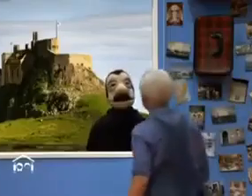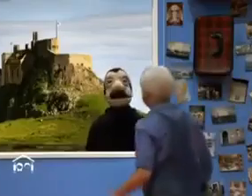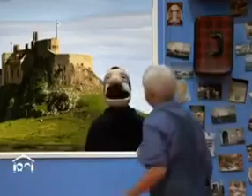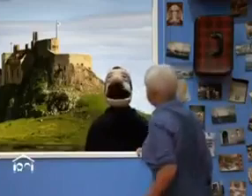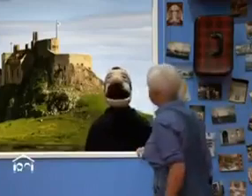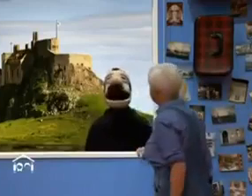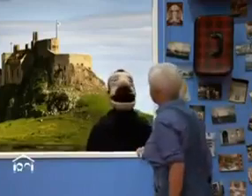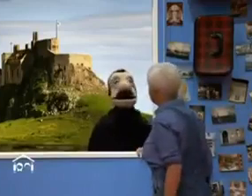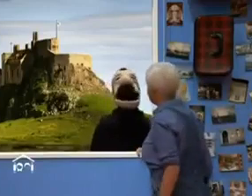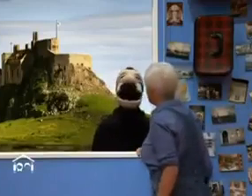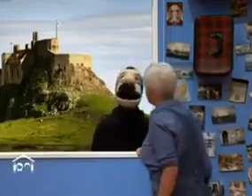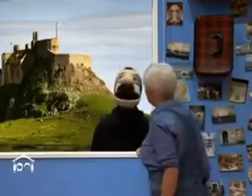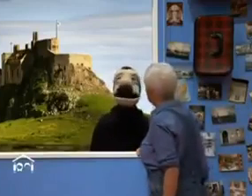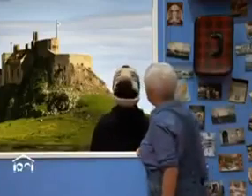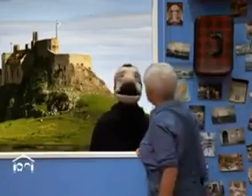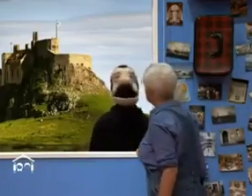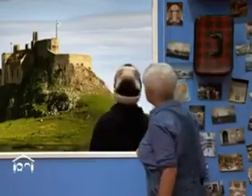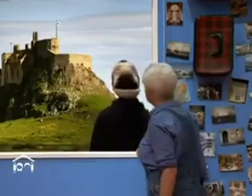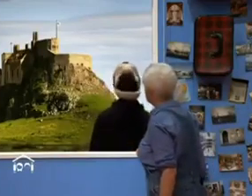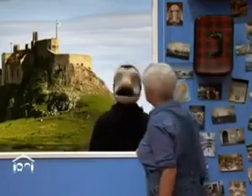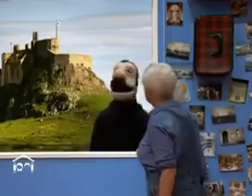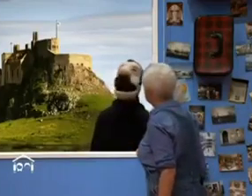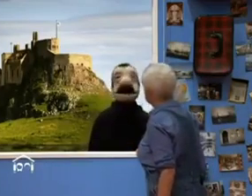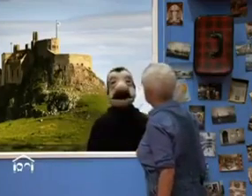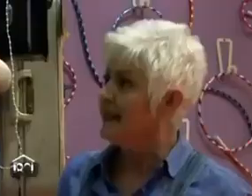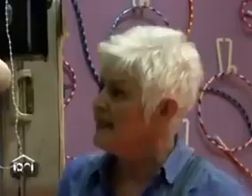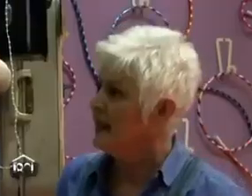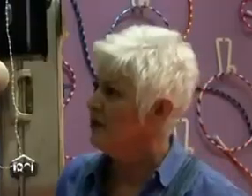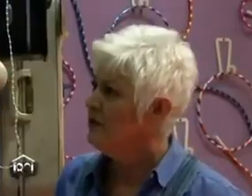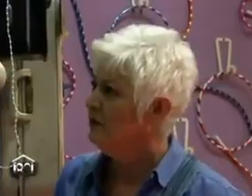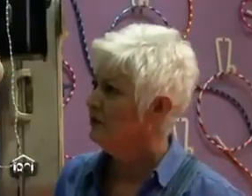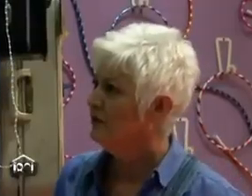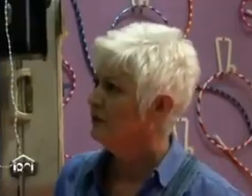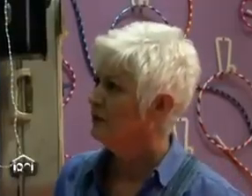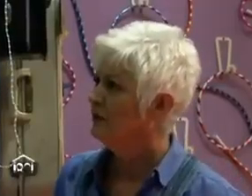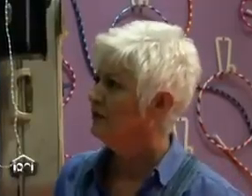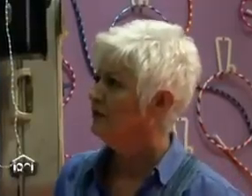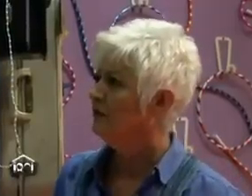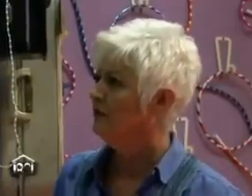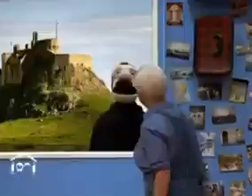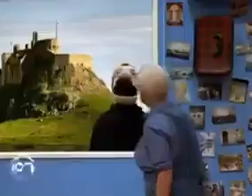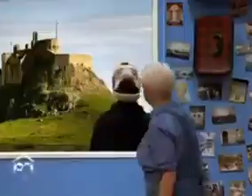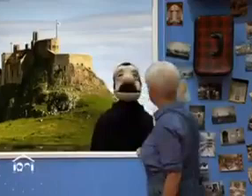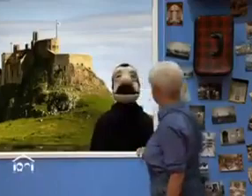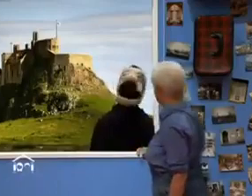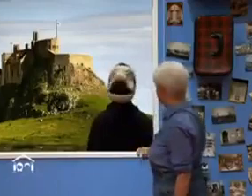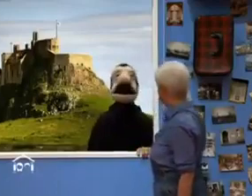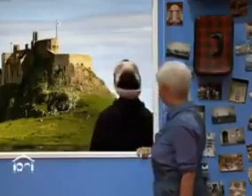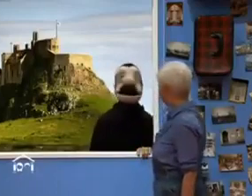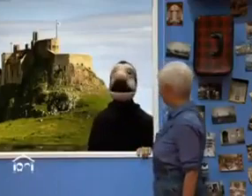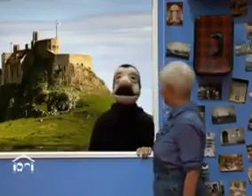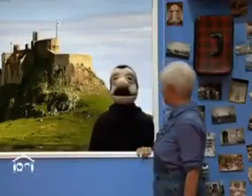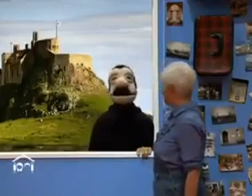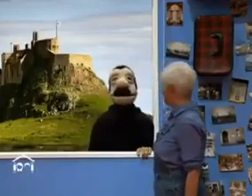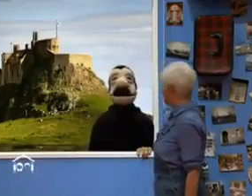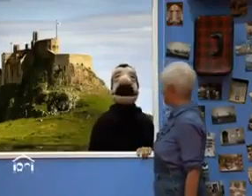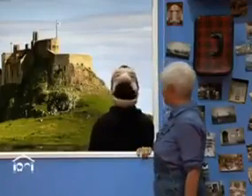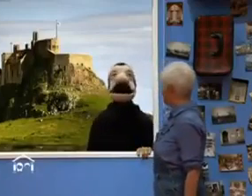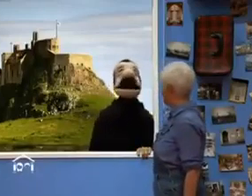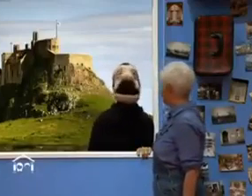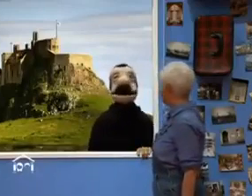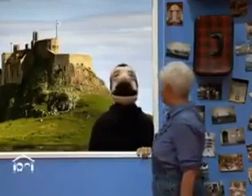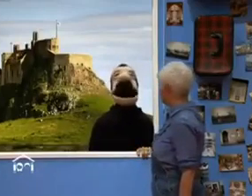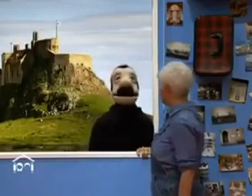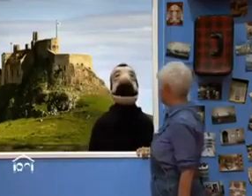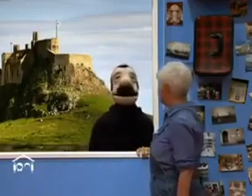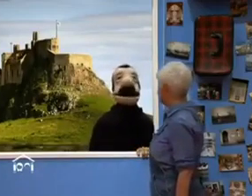pasó? ¡Ya vio! ¡Ya vio! ¡Se ganó la batalla! ¿Quién se la ganó? ¿Cómo que quién? No, estuvo pendiente.